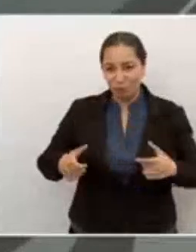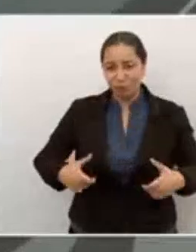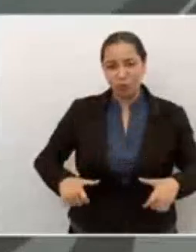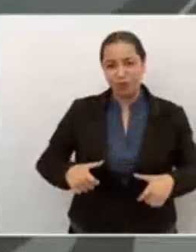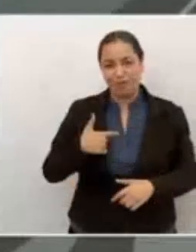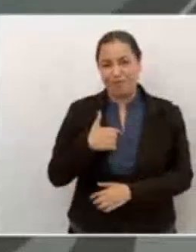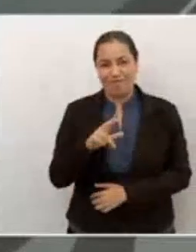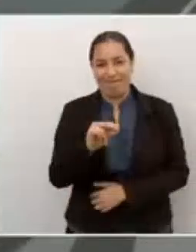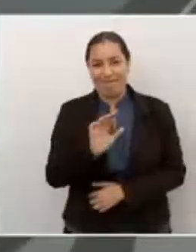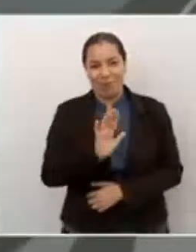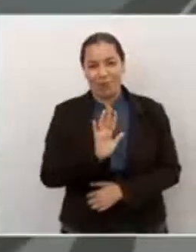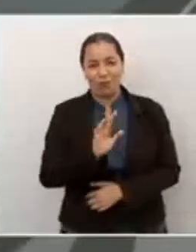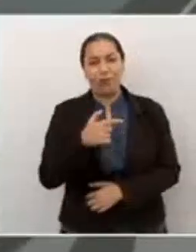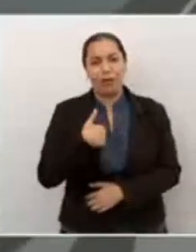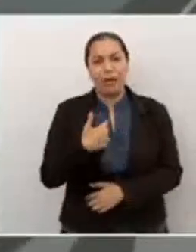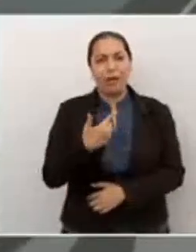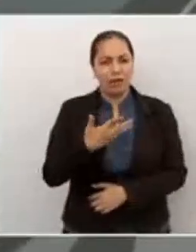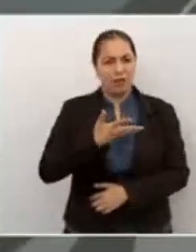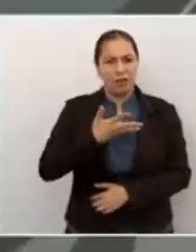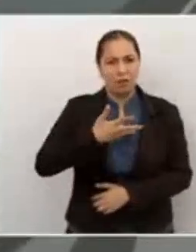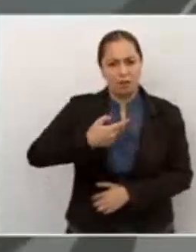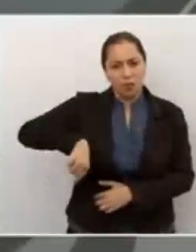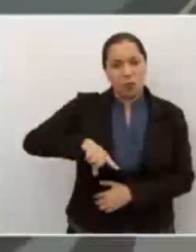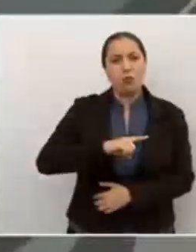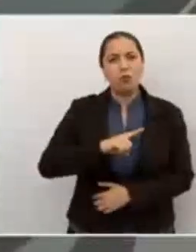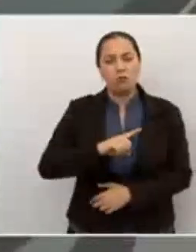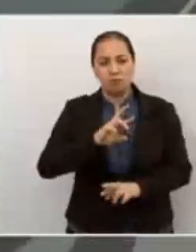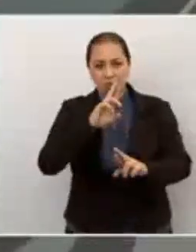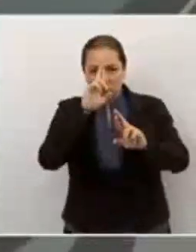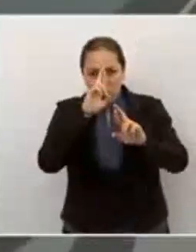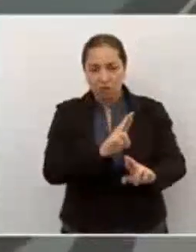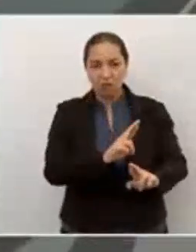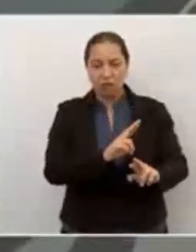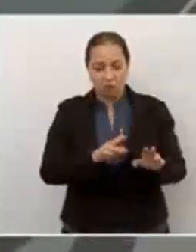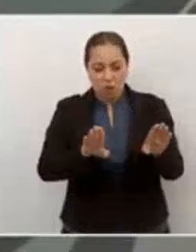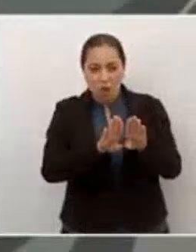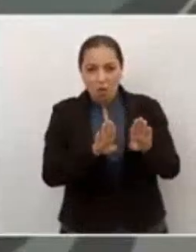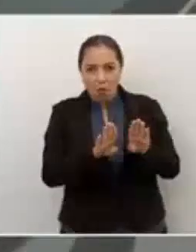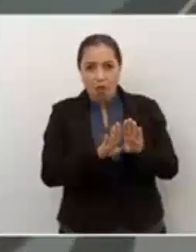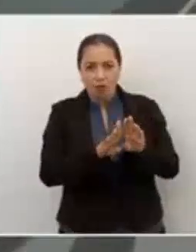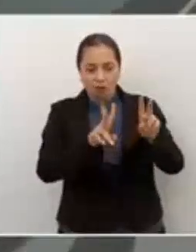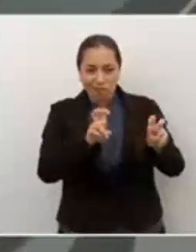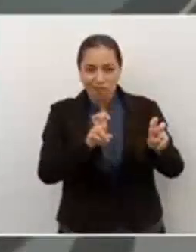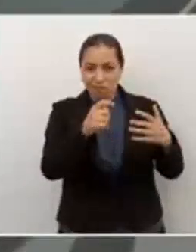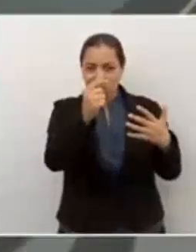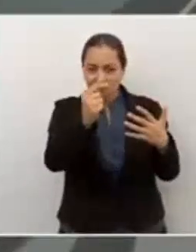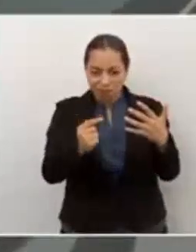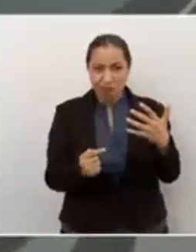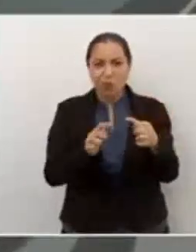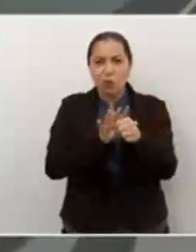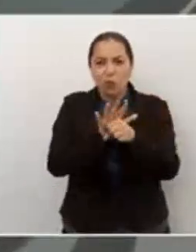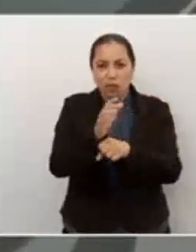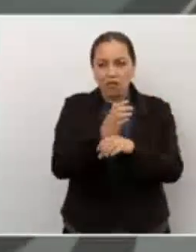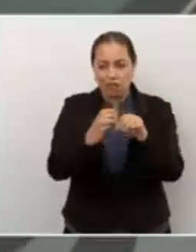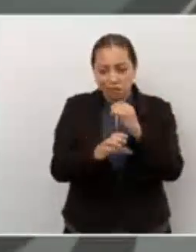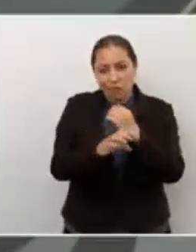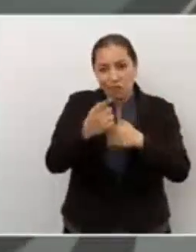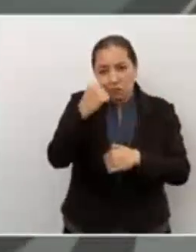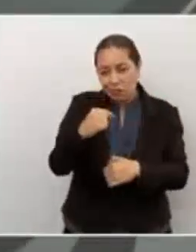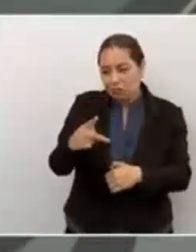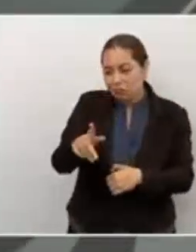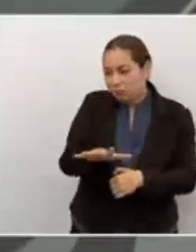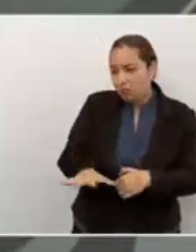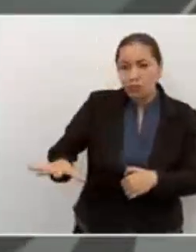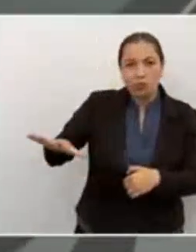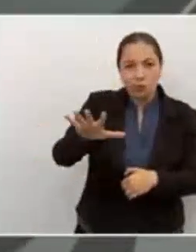principios, tenemos causas, que son las causas del pueblo. Tenemos máximas que